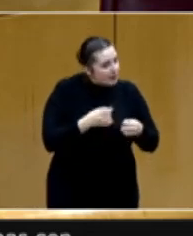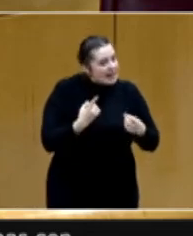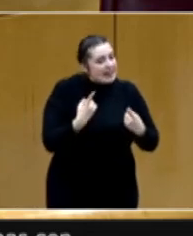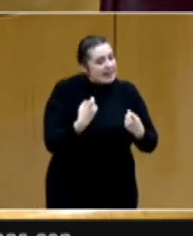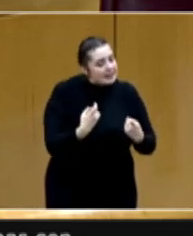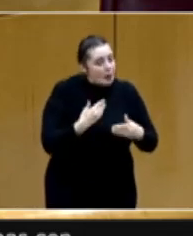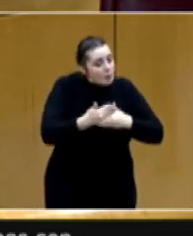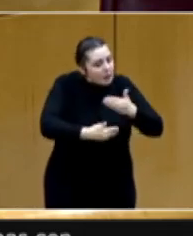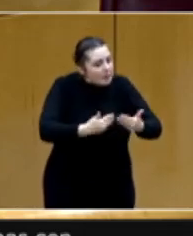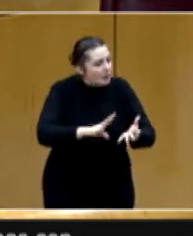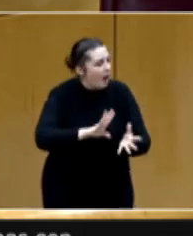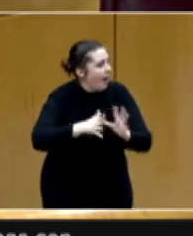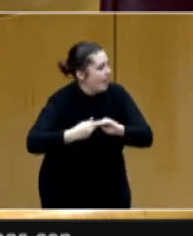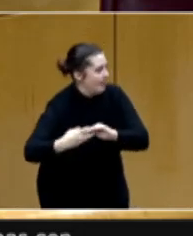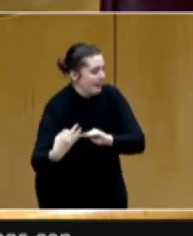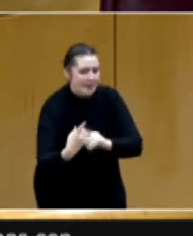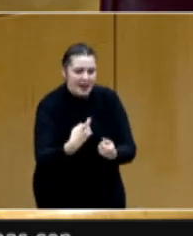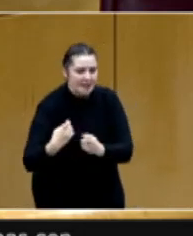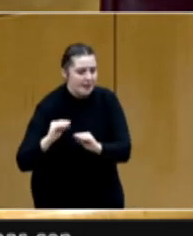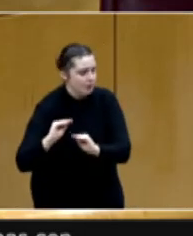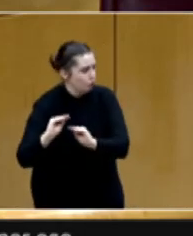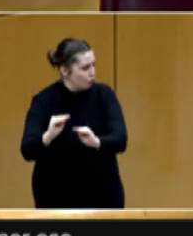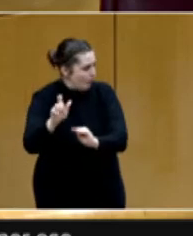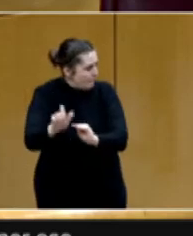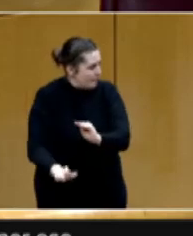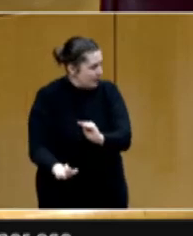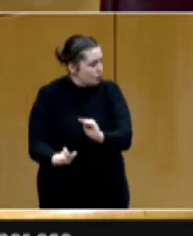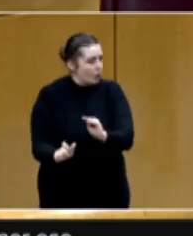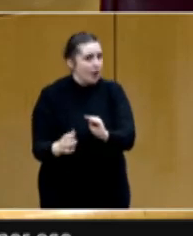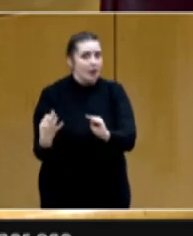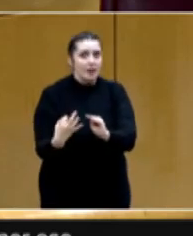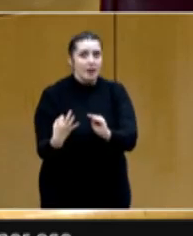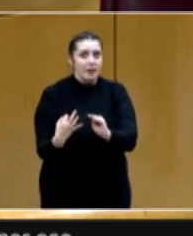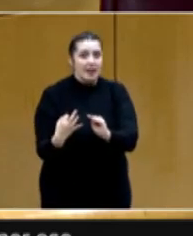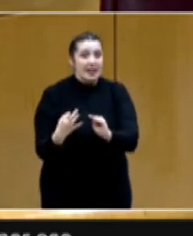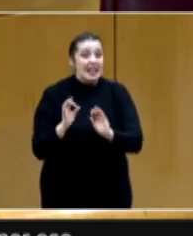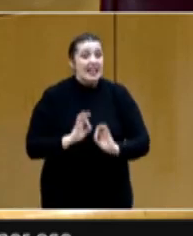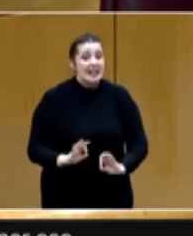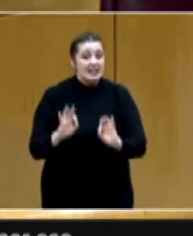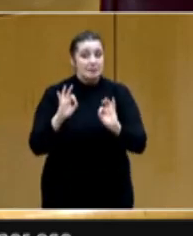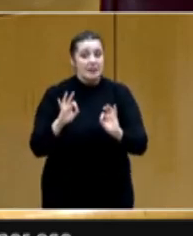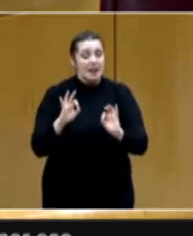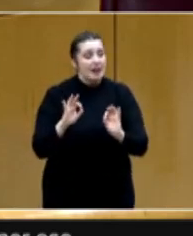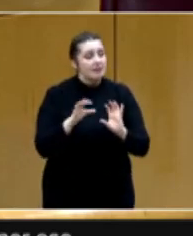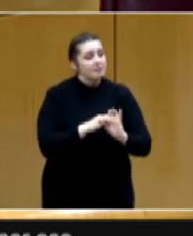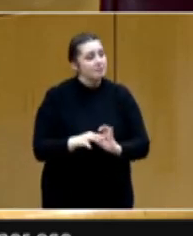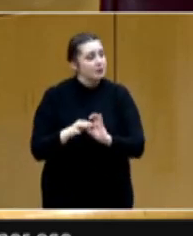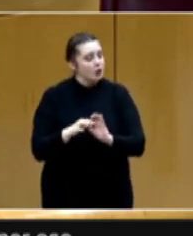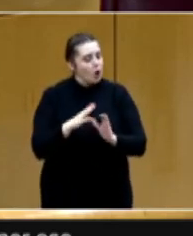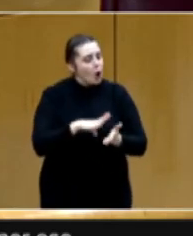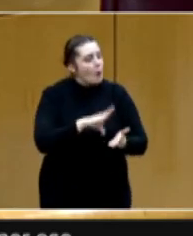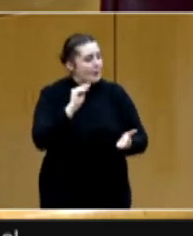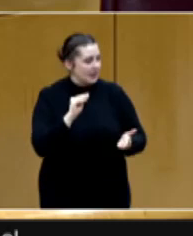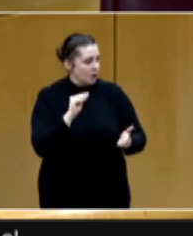se ajuste a las necesidades de esa persona particularmente en relación a la comprensión